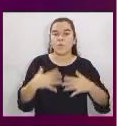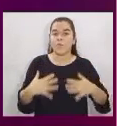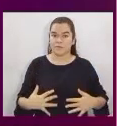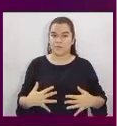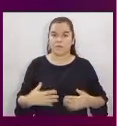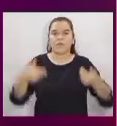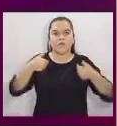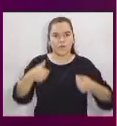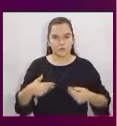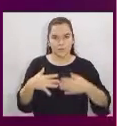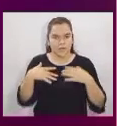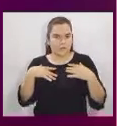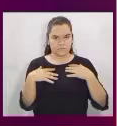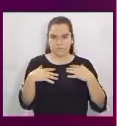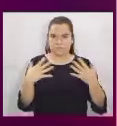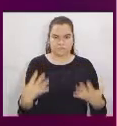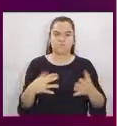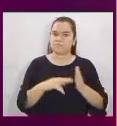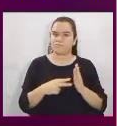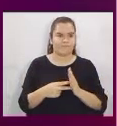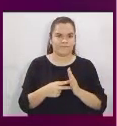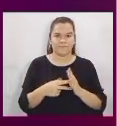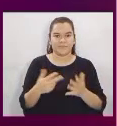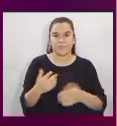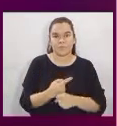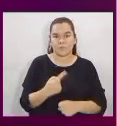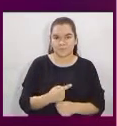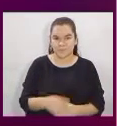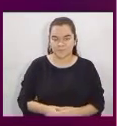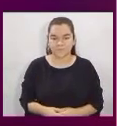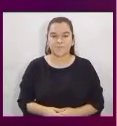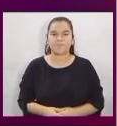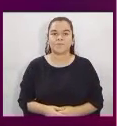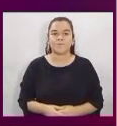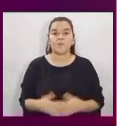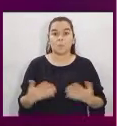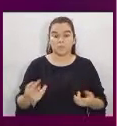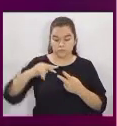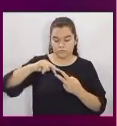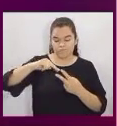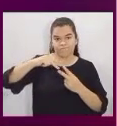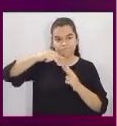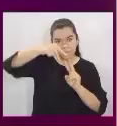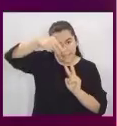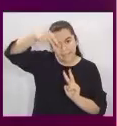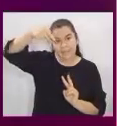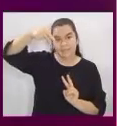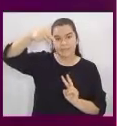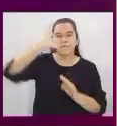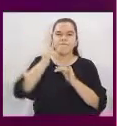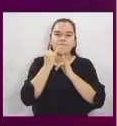funciones normales que debe realizar que debe tener un organismo. Cuando